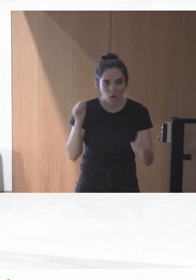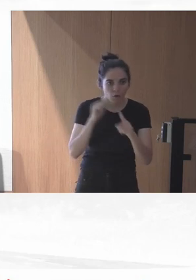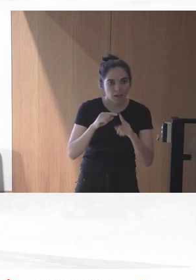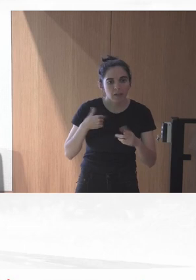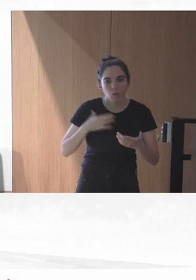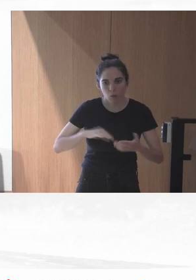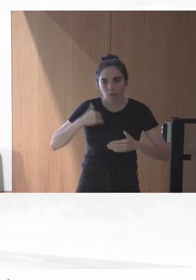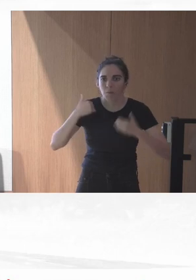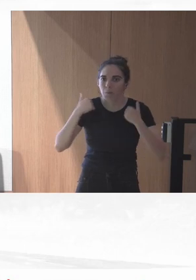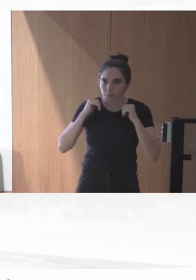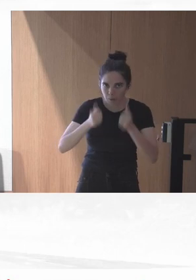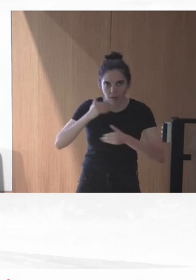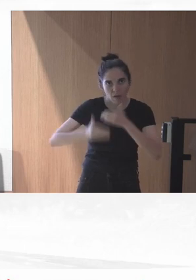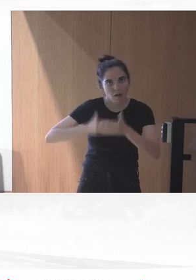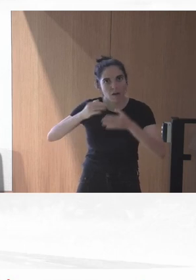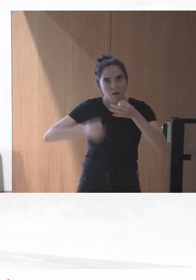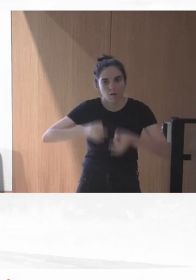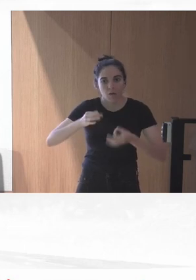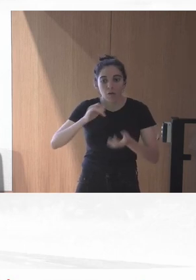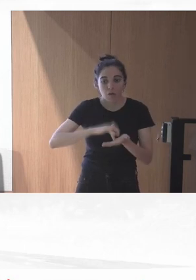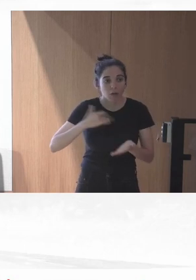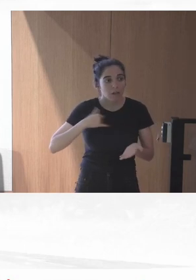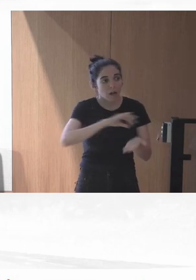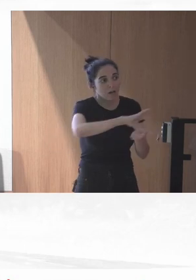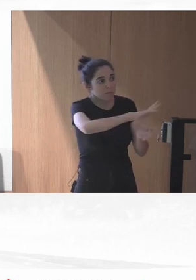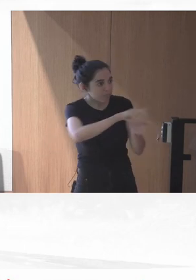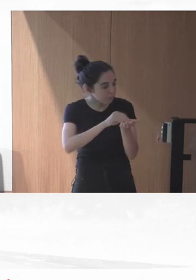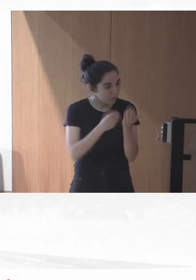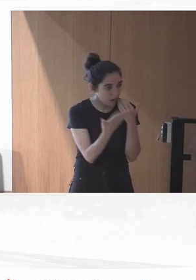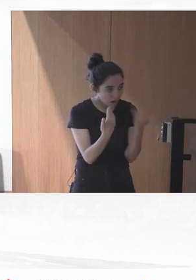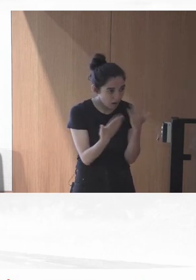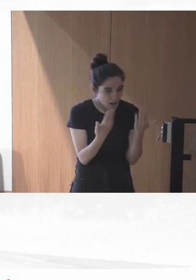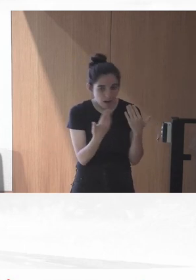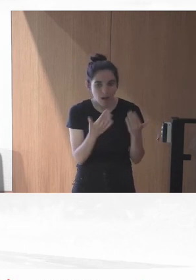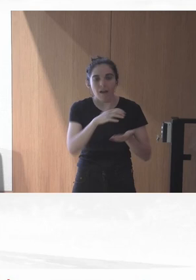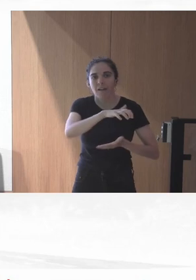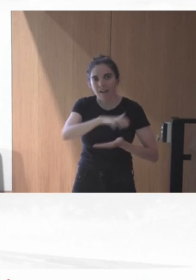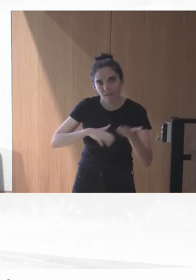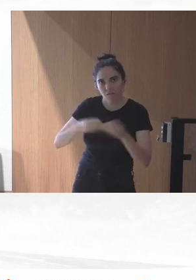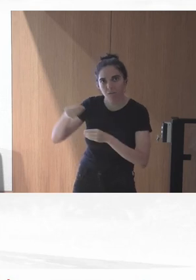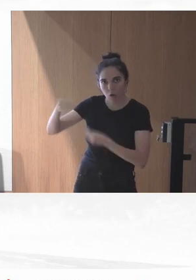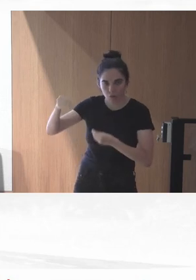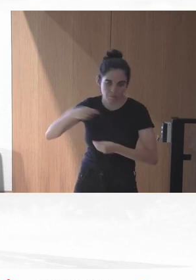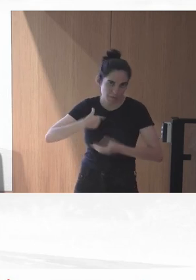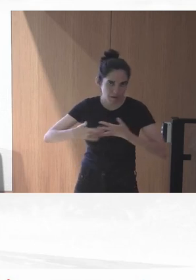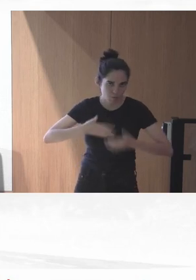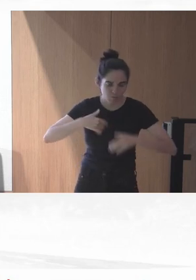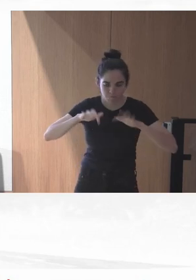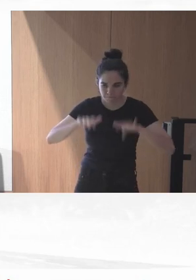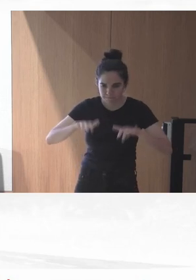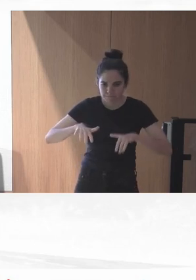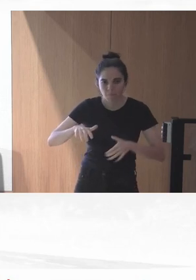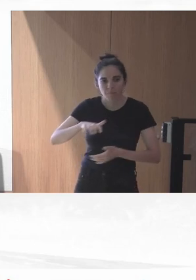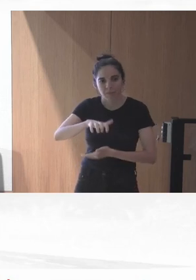Una vez hicimos toda esa recogida de información y las entrevistas con él, hicimos un informe, vamos, en este caso hice yo el informe, que fui